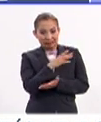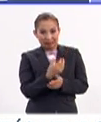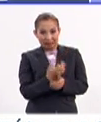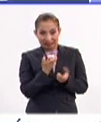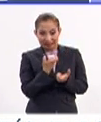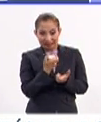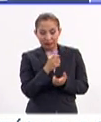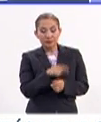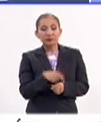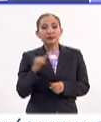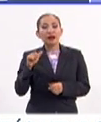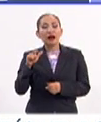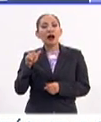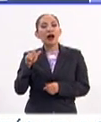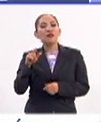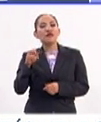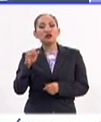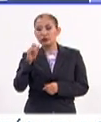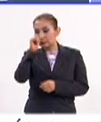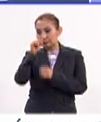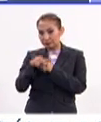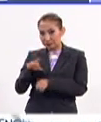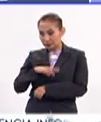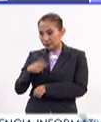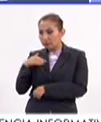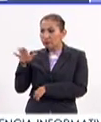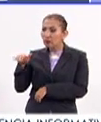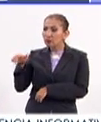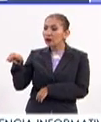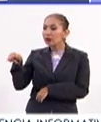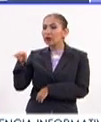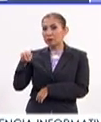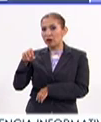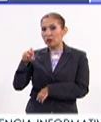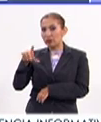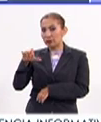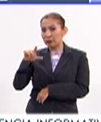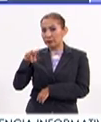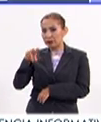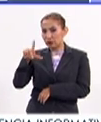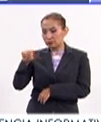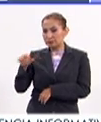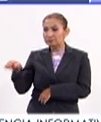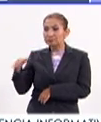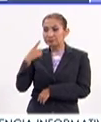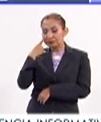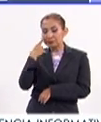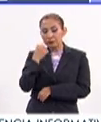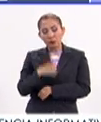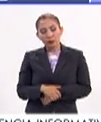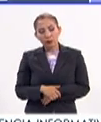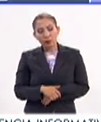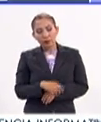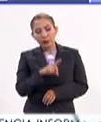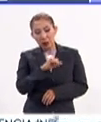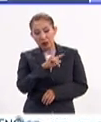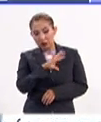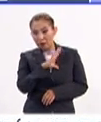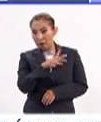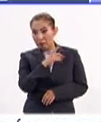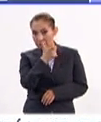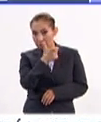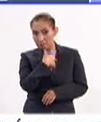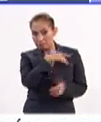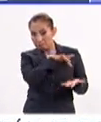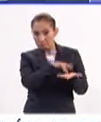eso. Don Alfonso le dijo a su secretario particular, Manuel Calvillo, dice, ay, pues mira, Daniel ya